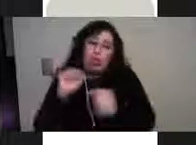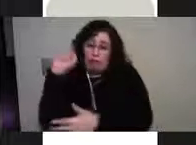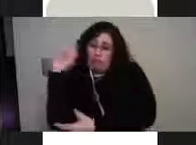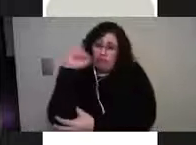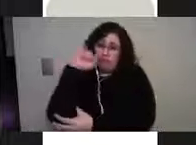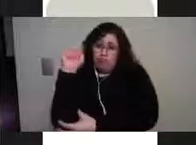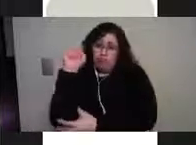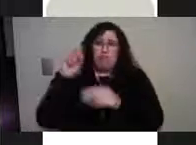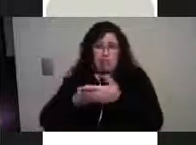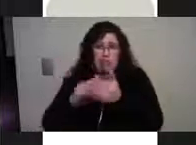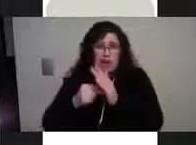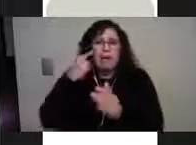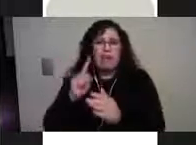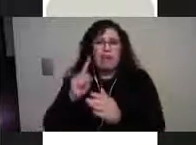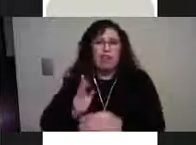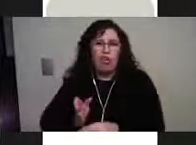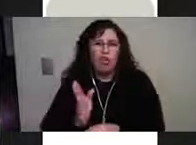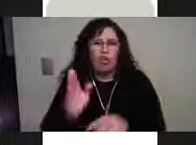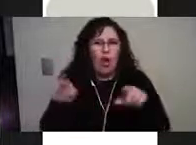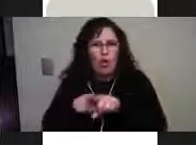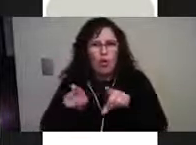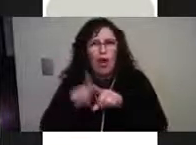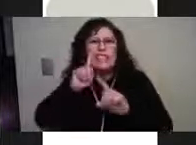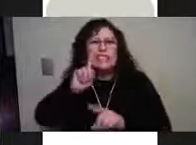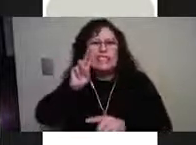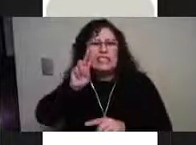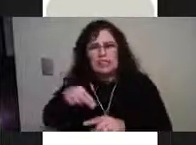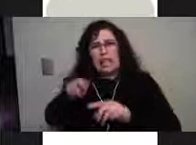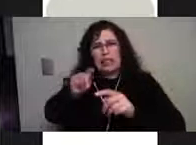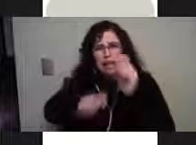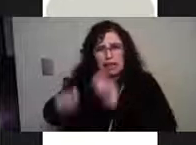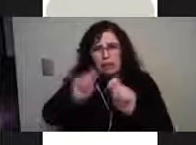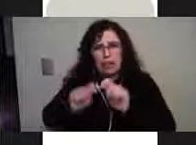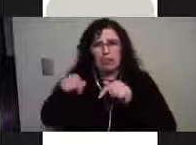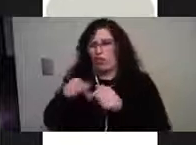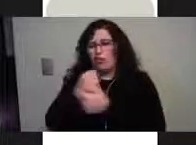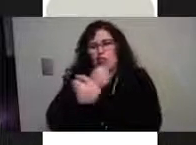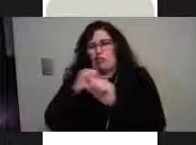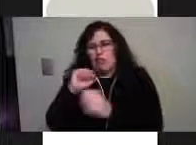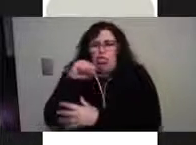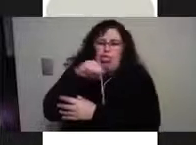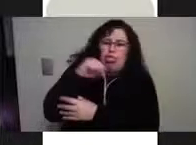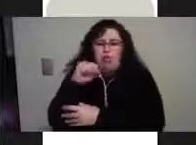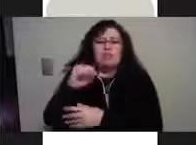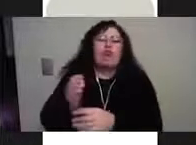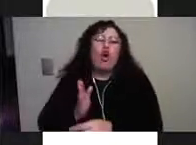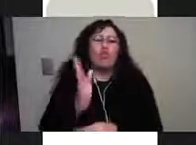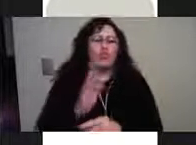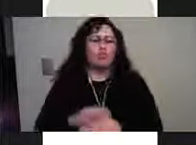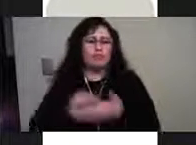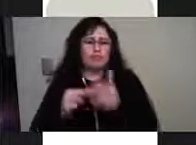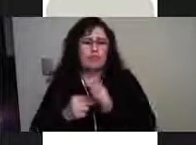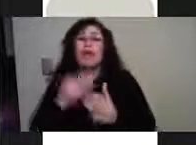se trata va a tender a ser estructural, por supuesto, con menor capacidad de poder reducir. Osteoporosis